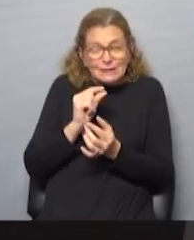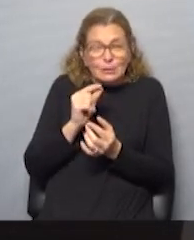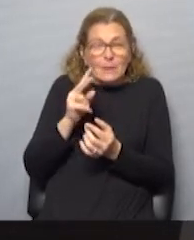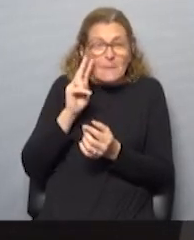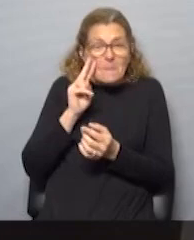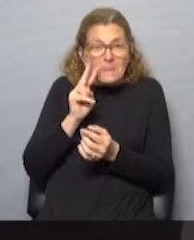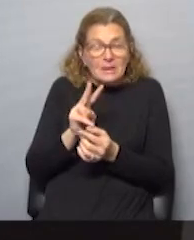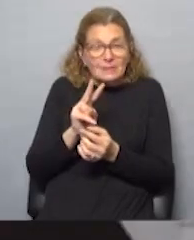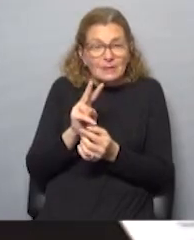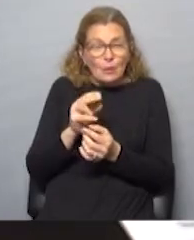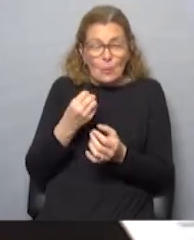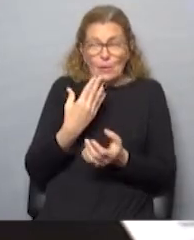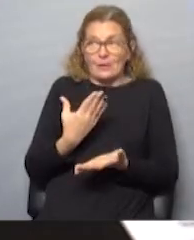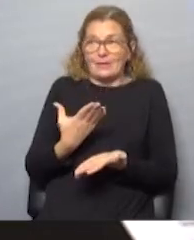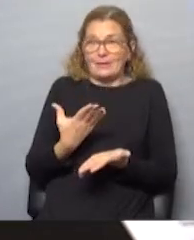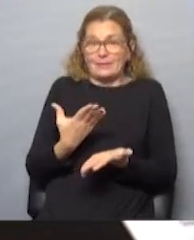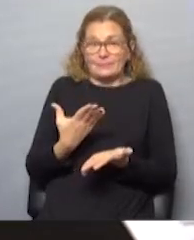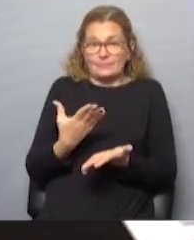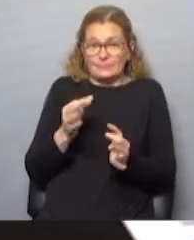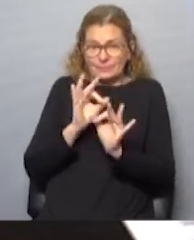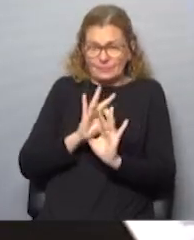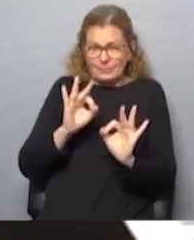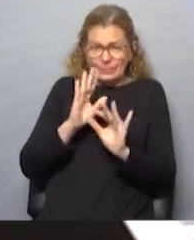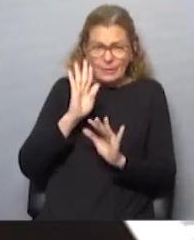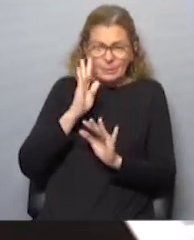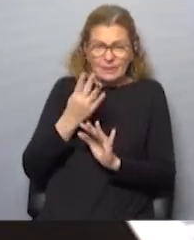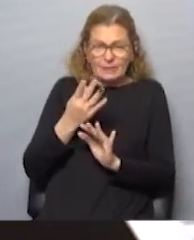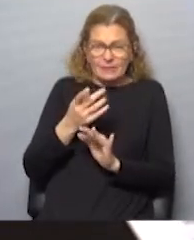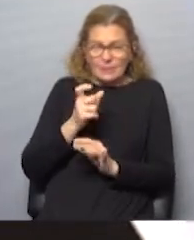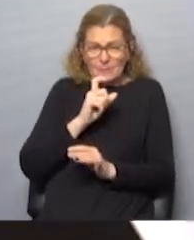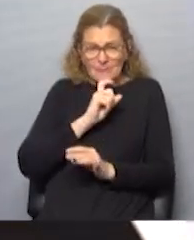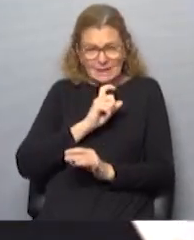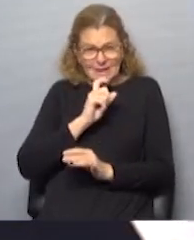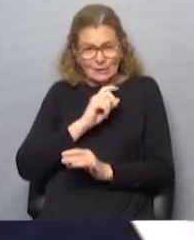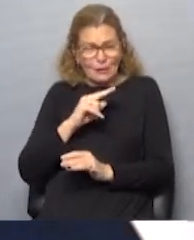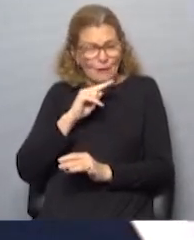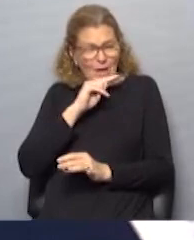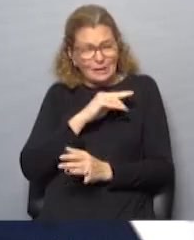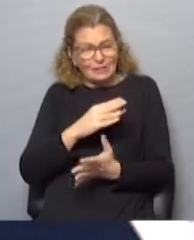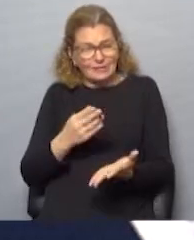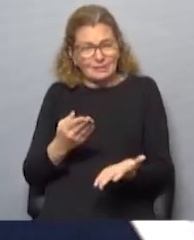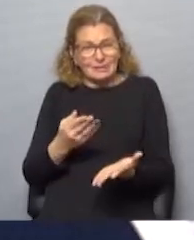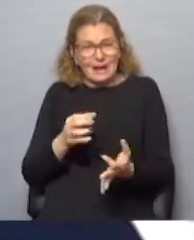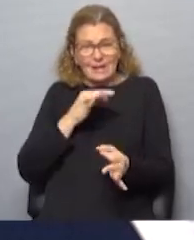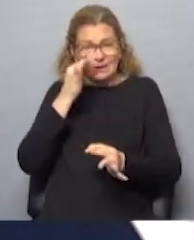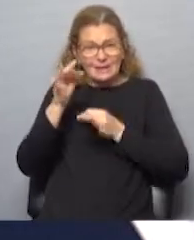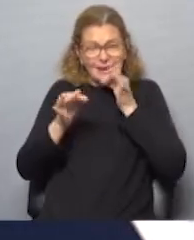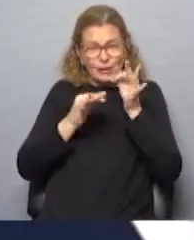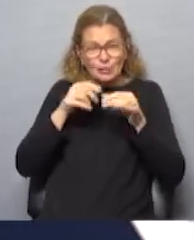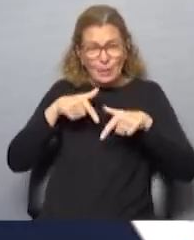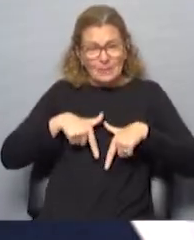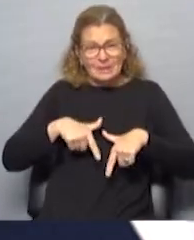mira es como que nada parece que están tomando el pelo no porque si las declaraciones del ministro